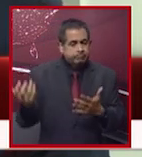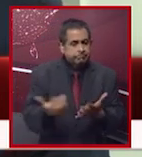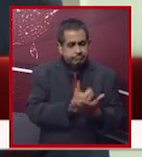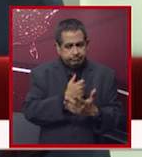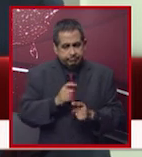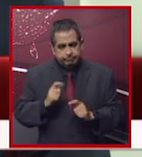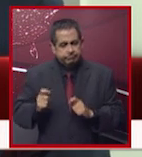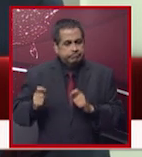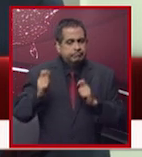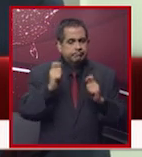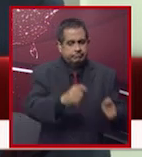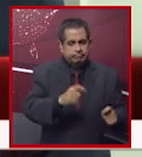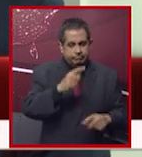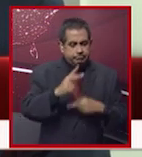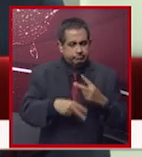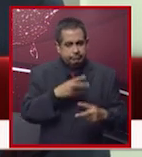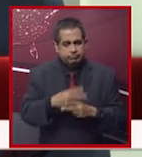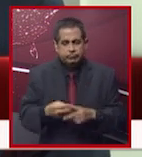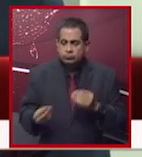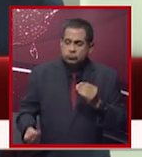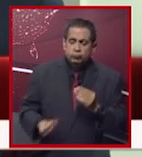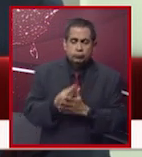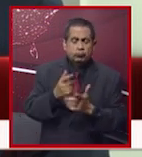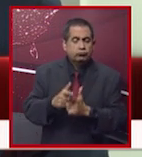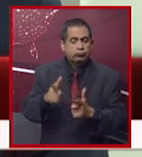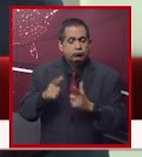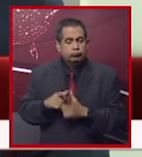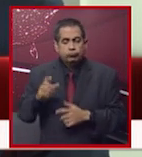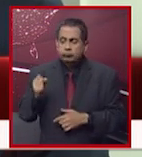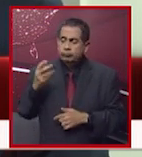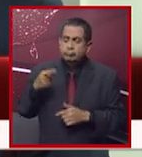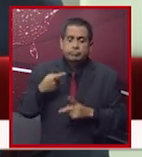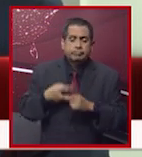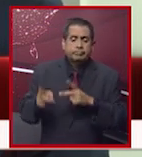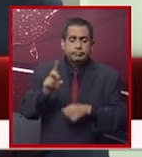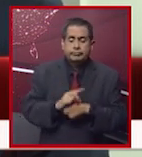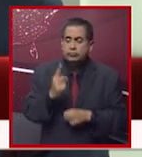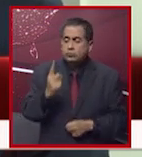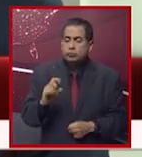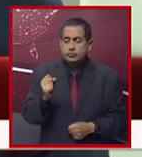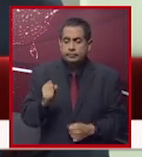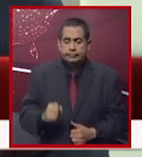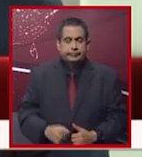electos a integrar la nueva legislatura que entrará en funciones el 1 de septiembre.